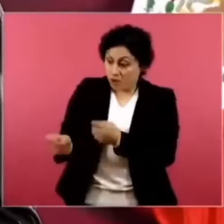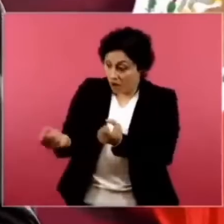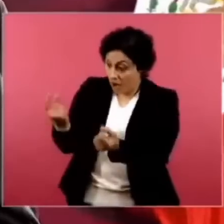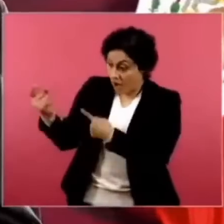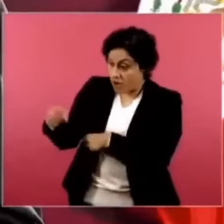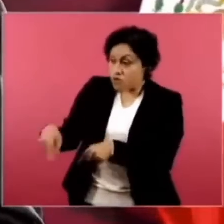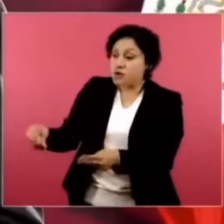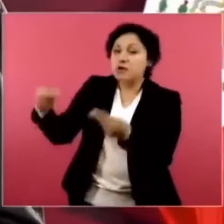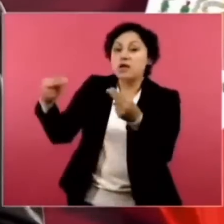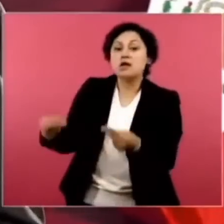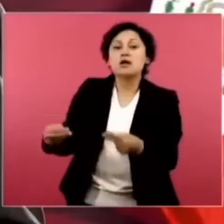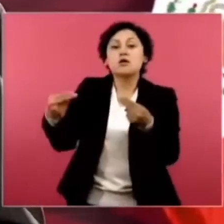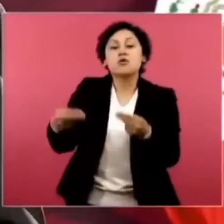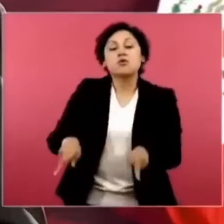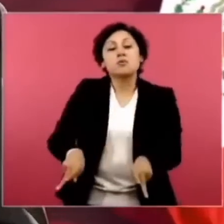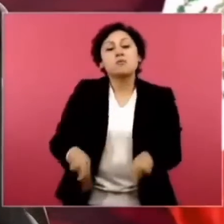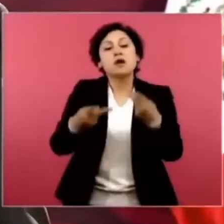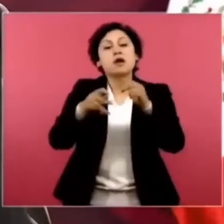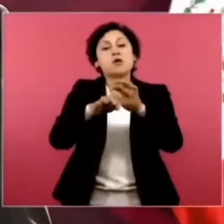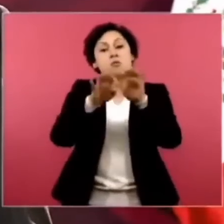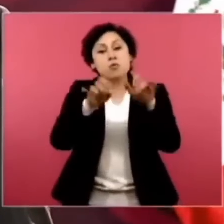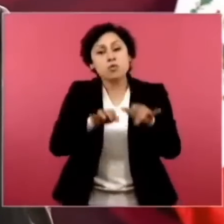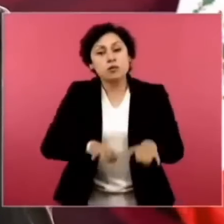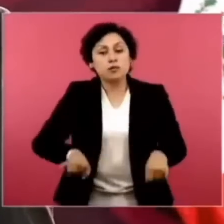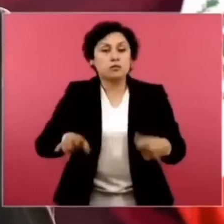cómputos, cámaras,